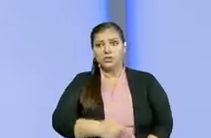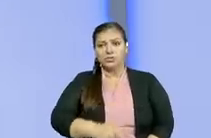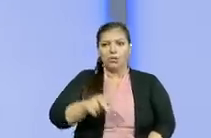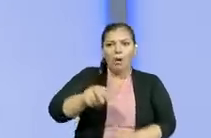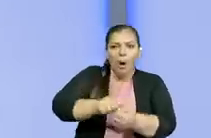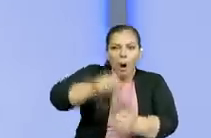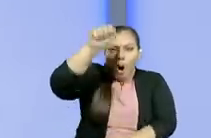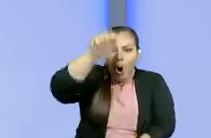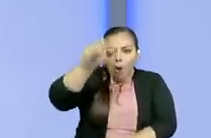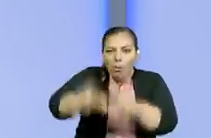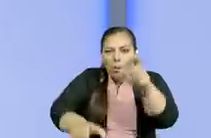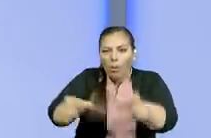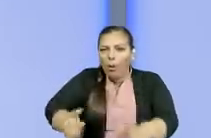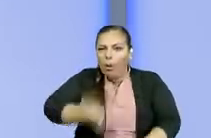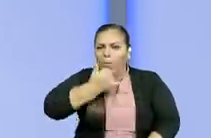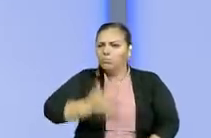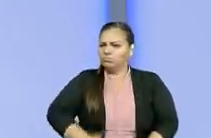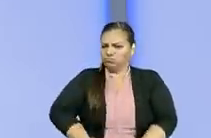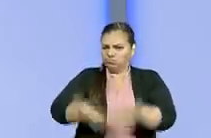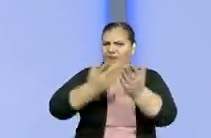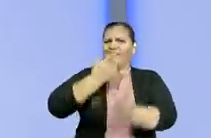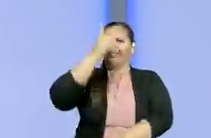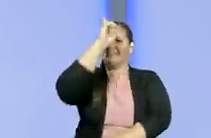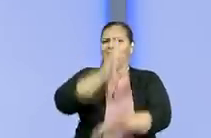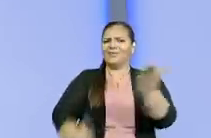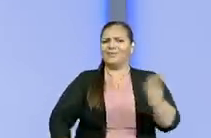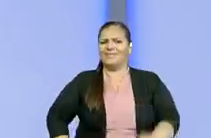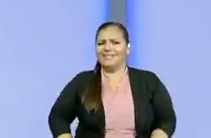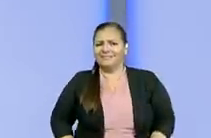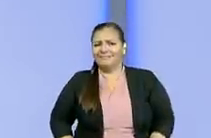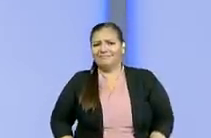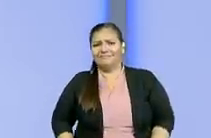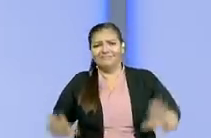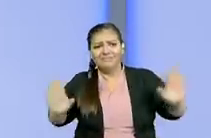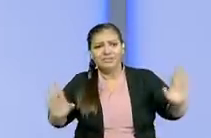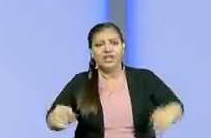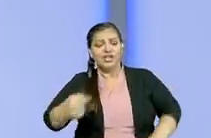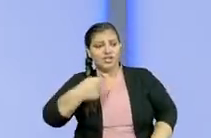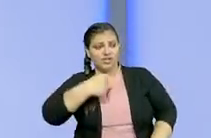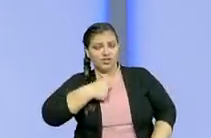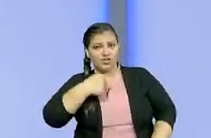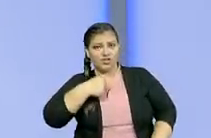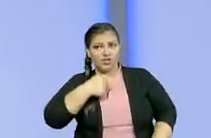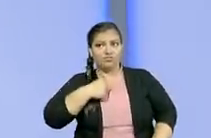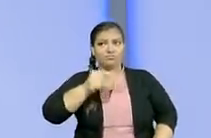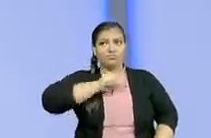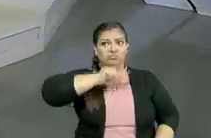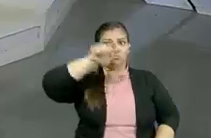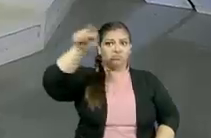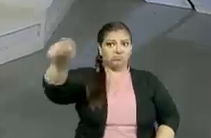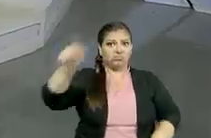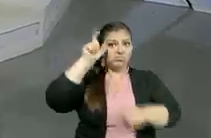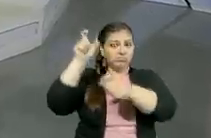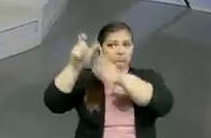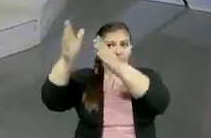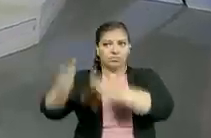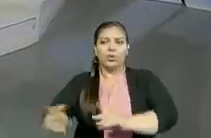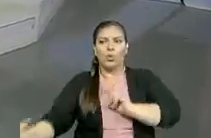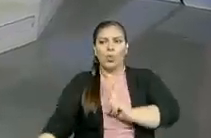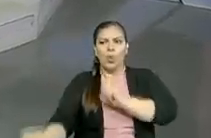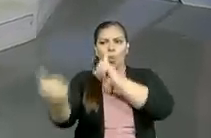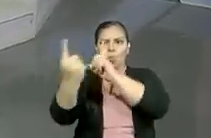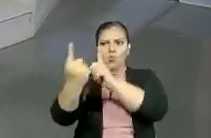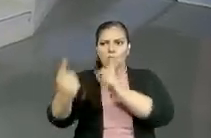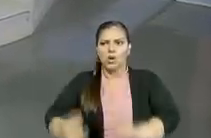ciudadana es denunciarlo. En mi caso, yo no voy a la fiscalía, yo interpelé y censuré al fiscal, así que mi conciencia está limpia. La